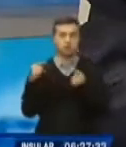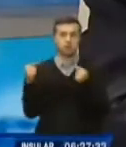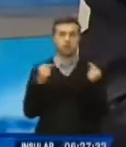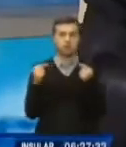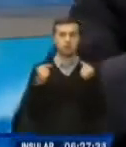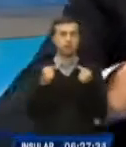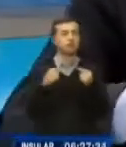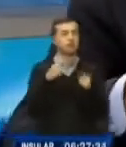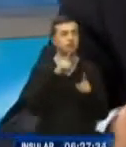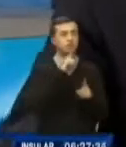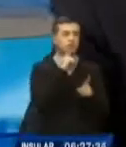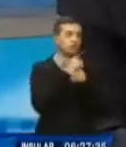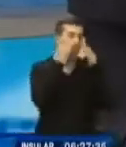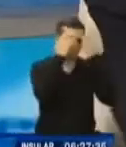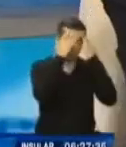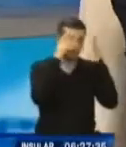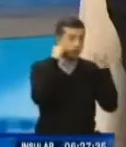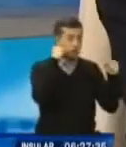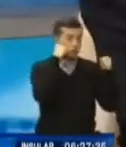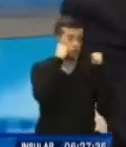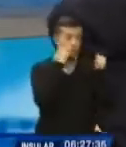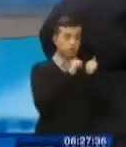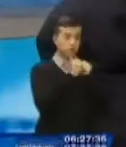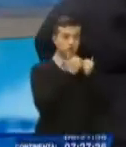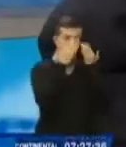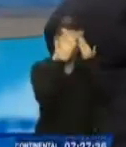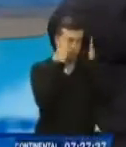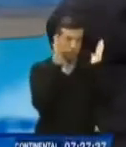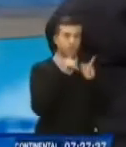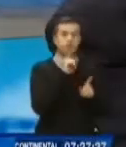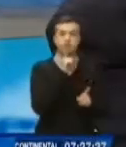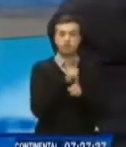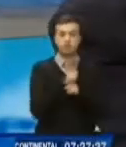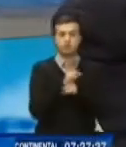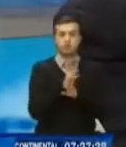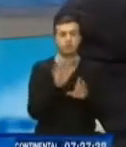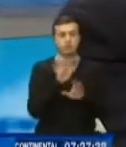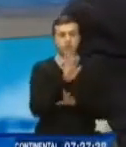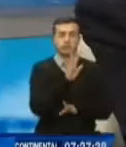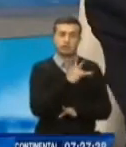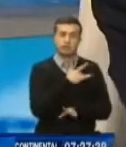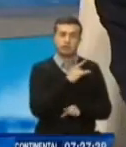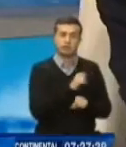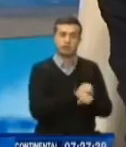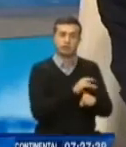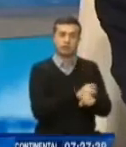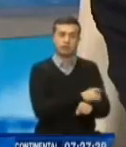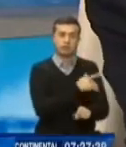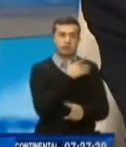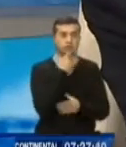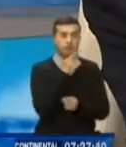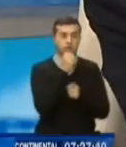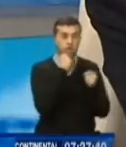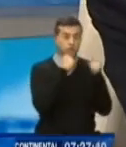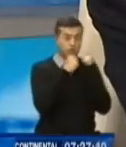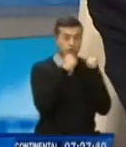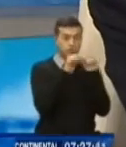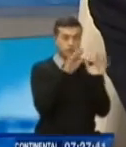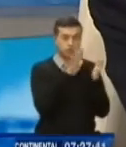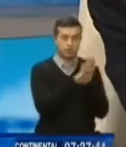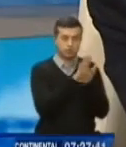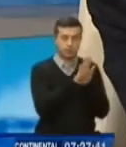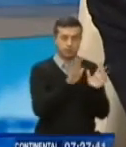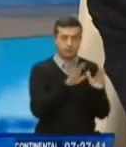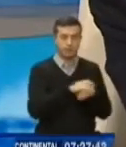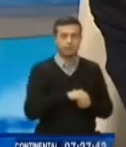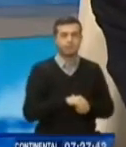iba a decir el boxeo yo no sé si el boxeo realmente es un deporte pero en todo caso no quiero no quiero herir susceptibilidades de los aficionados al boxeo pero pero vamos